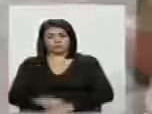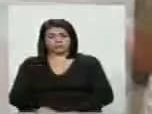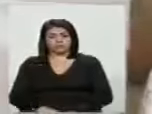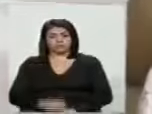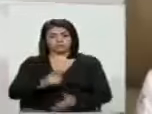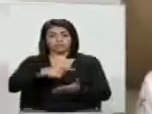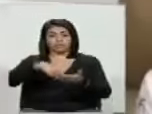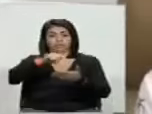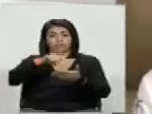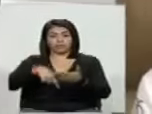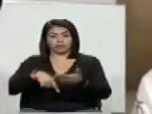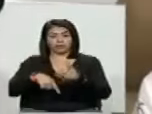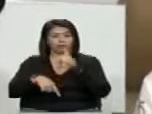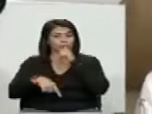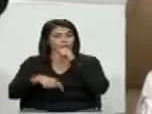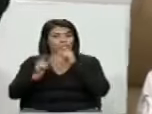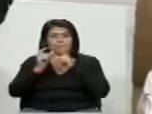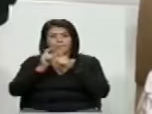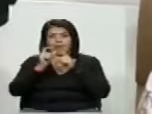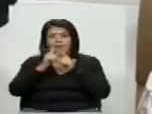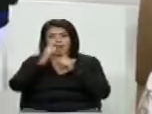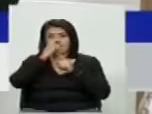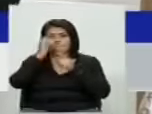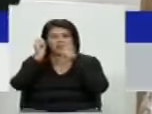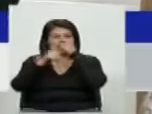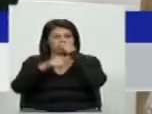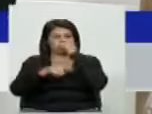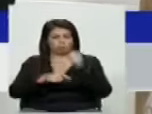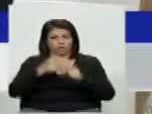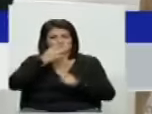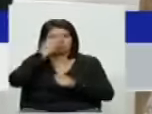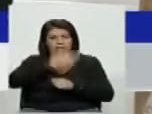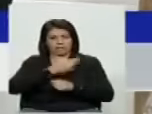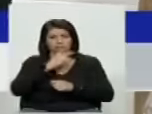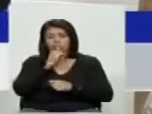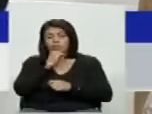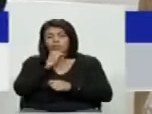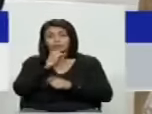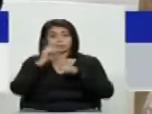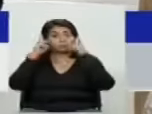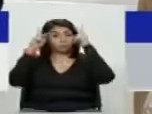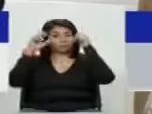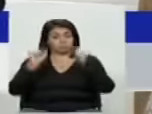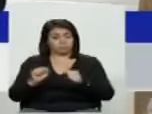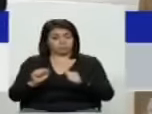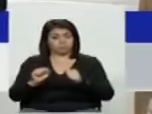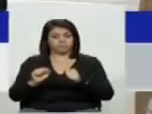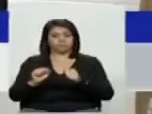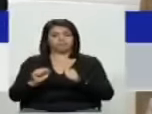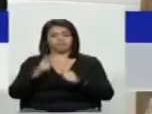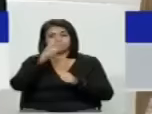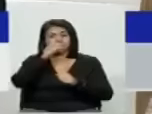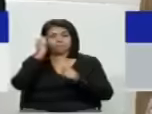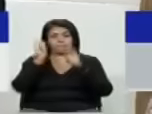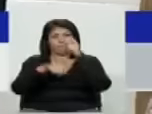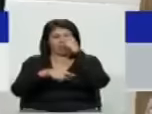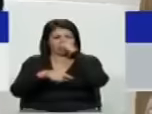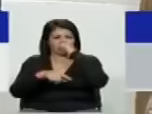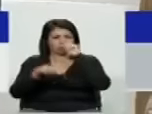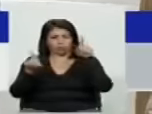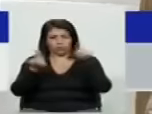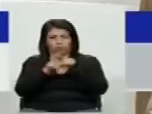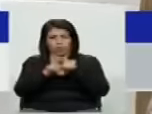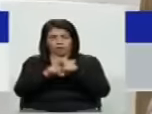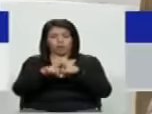ellos firmaron, no tienen palabra, son una basura sin palabras. Ese panel de expertos es un panel de basura sin palabras,